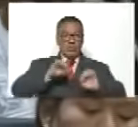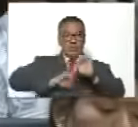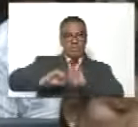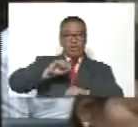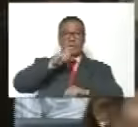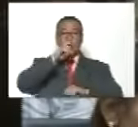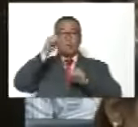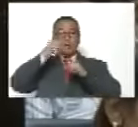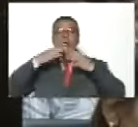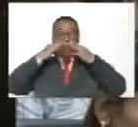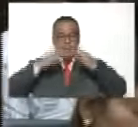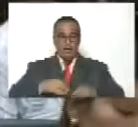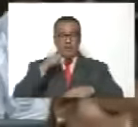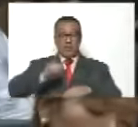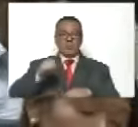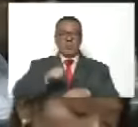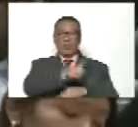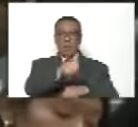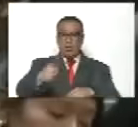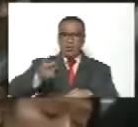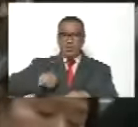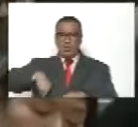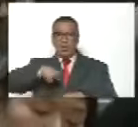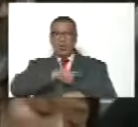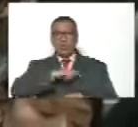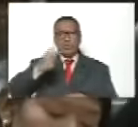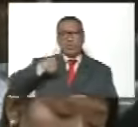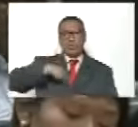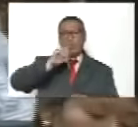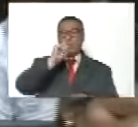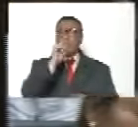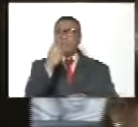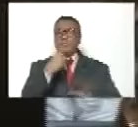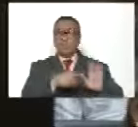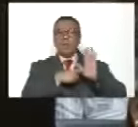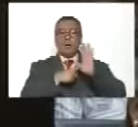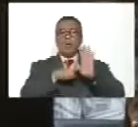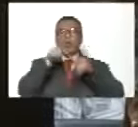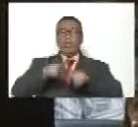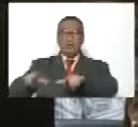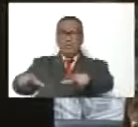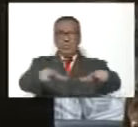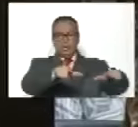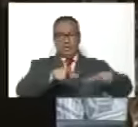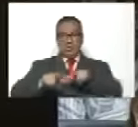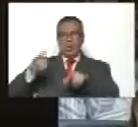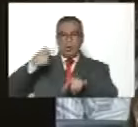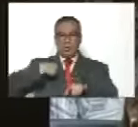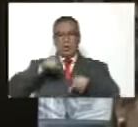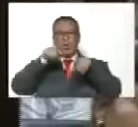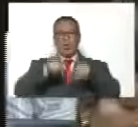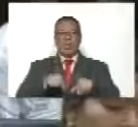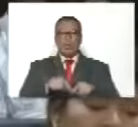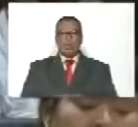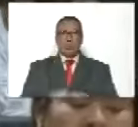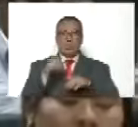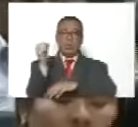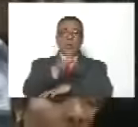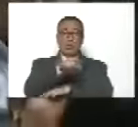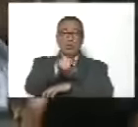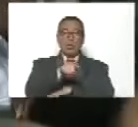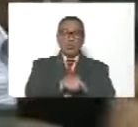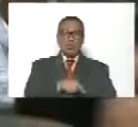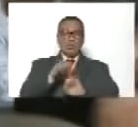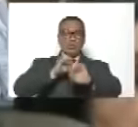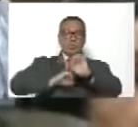Maduro. Estoy seguro de eso. Y cada uno de nosotros tiene que encontrar una de ellas. En ese espacio nos encontraremos y en ese espacio será derrotado